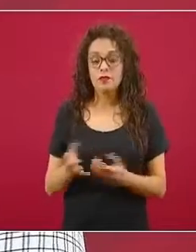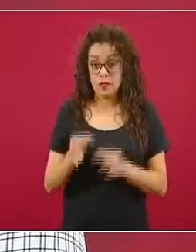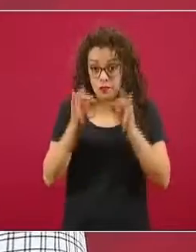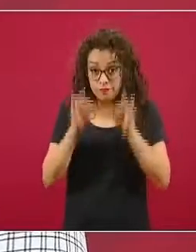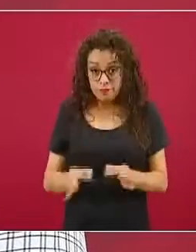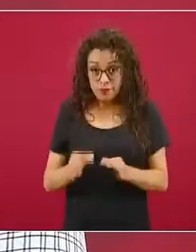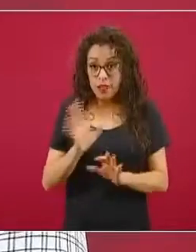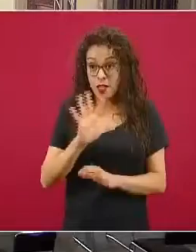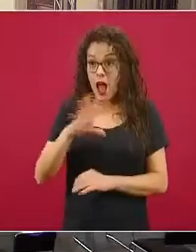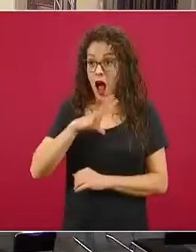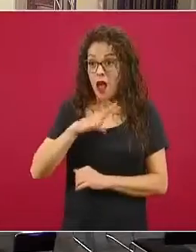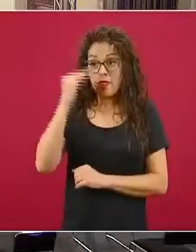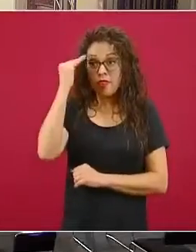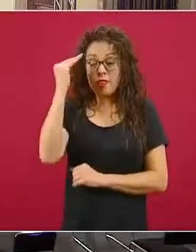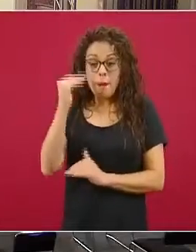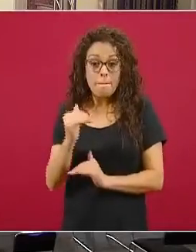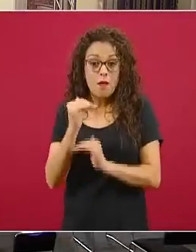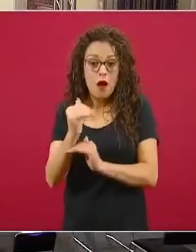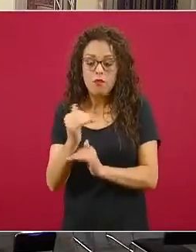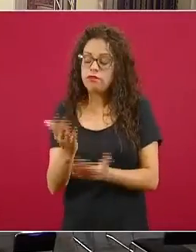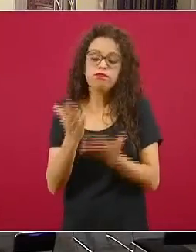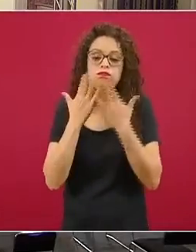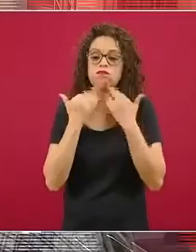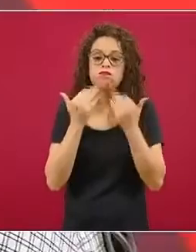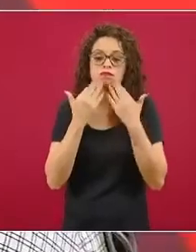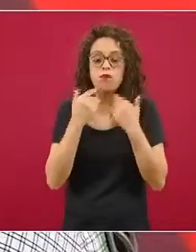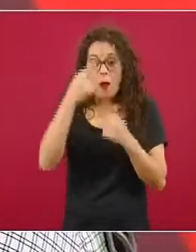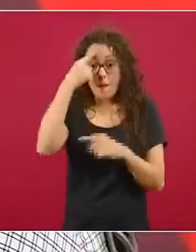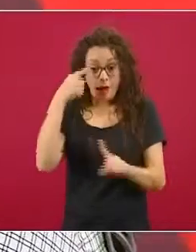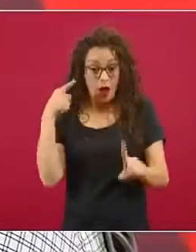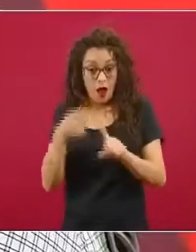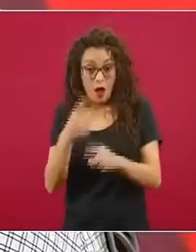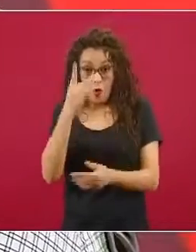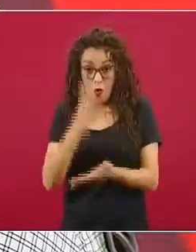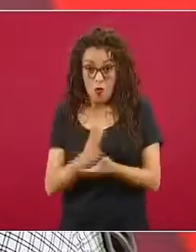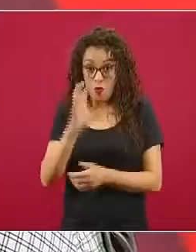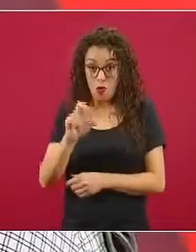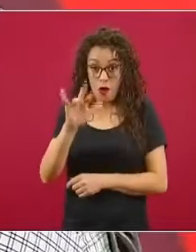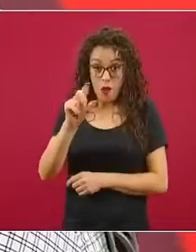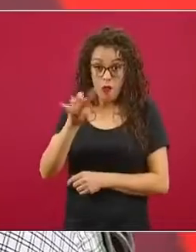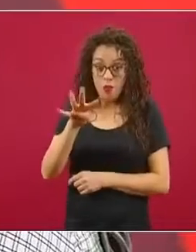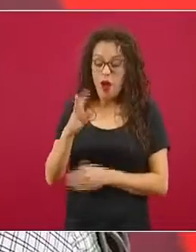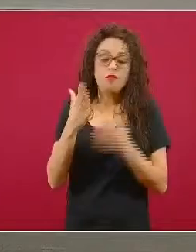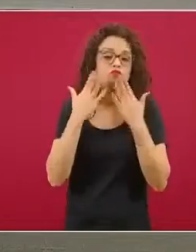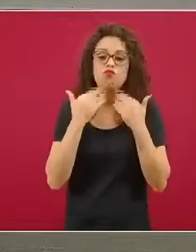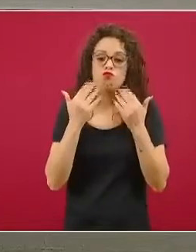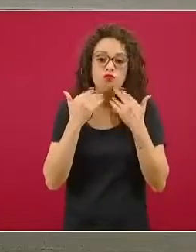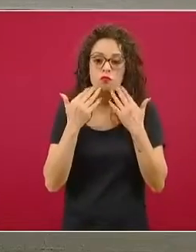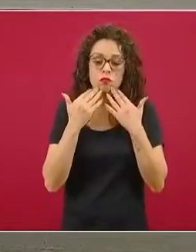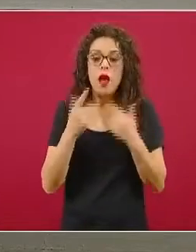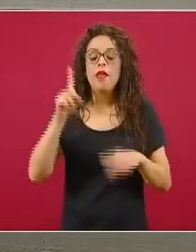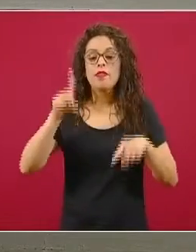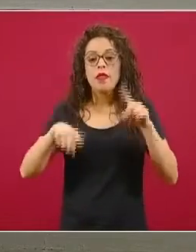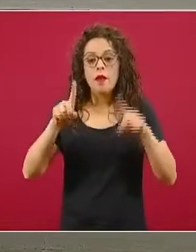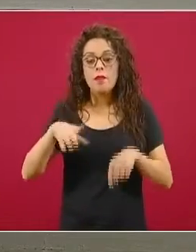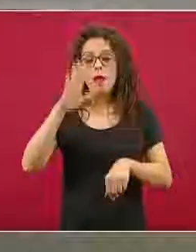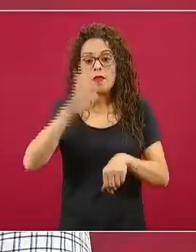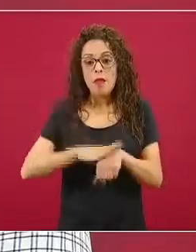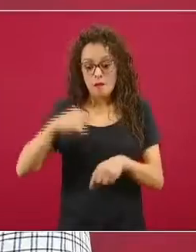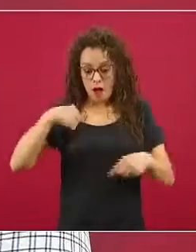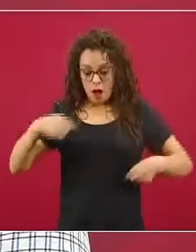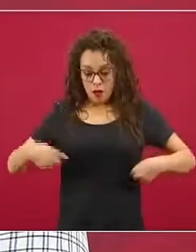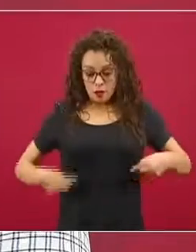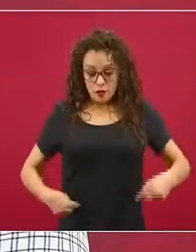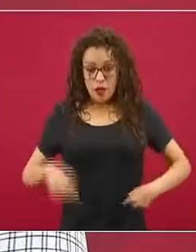tiempo predefinido o específico solamente para COVID-19, sino que en la medida de que más órganos se afecten y